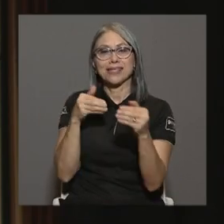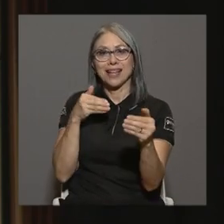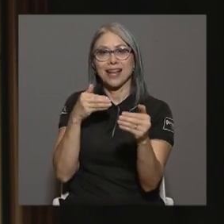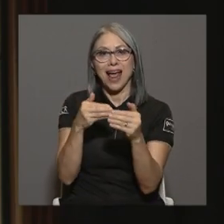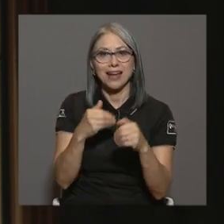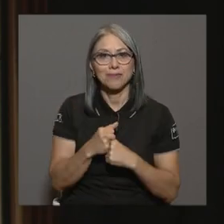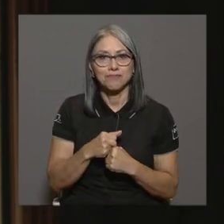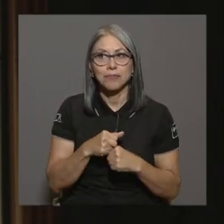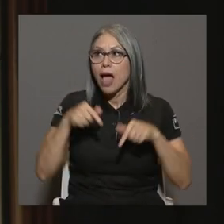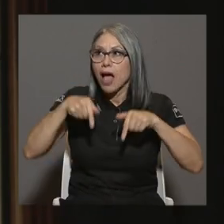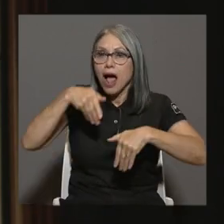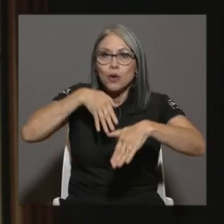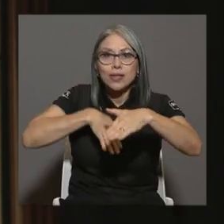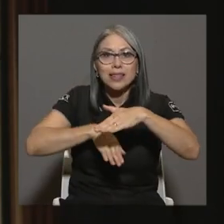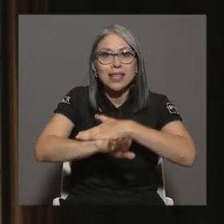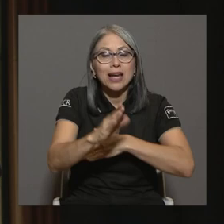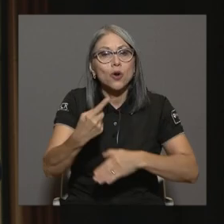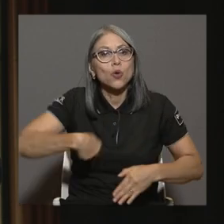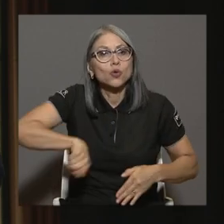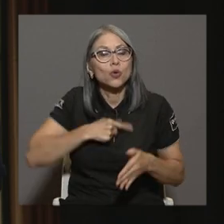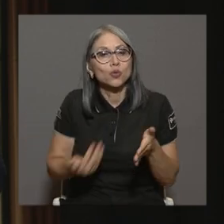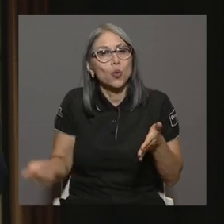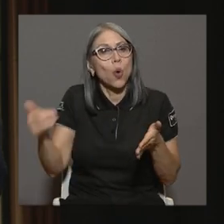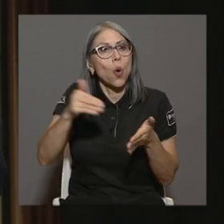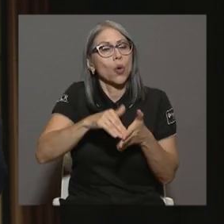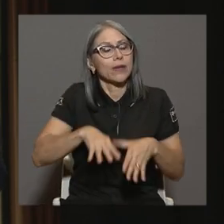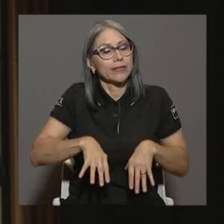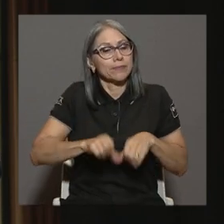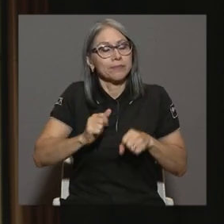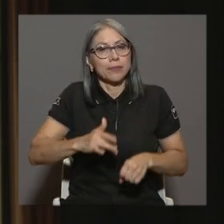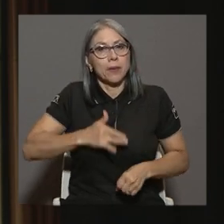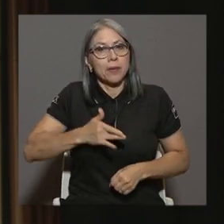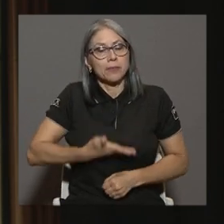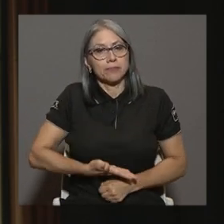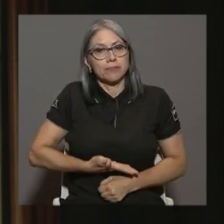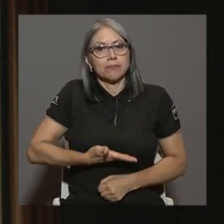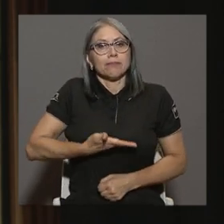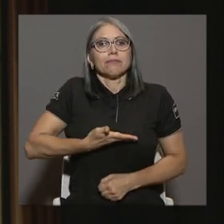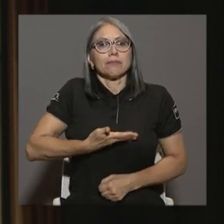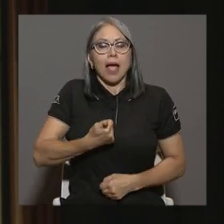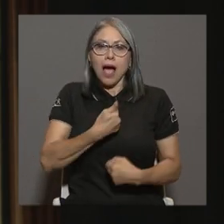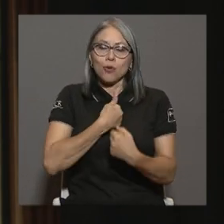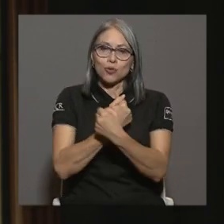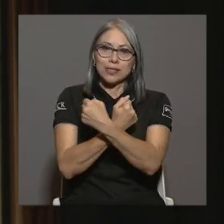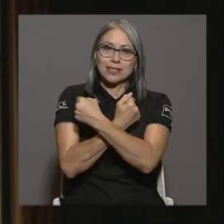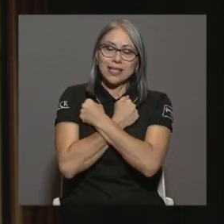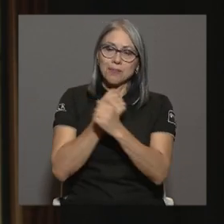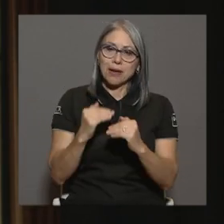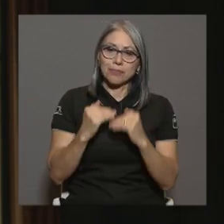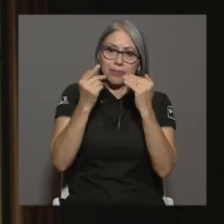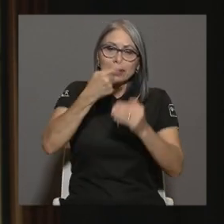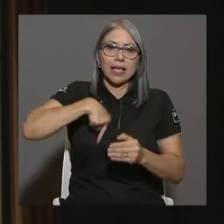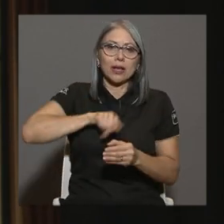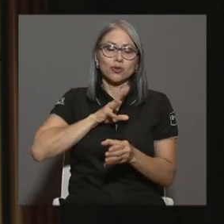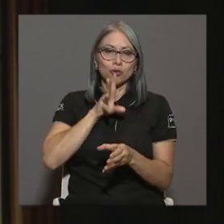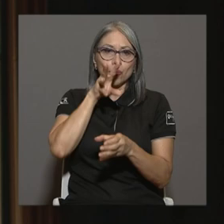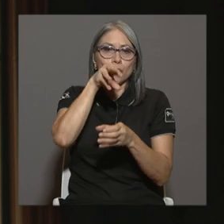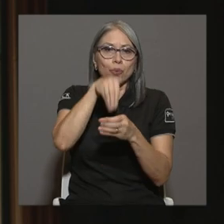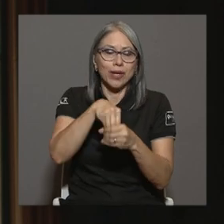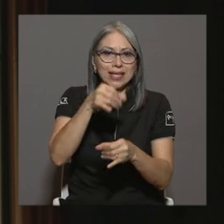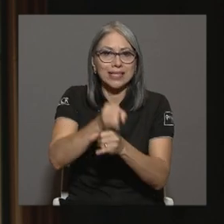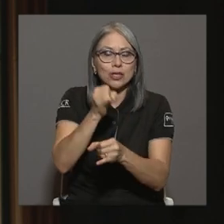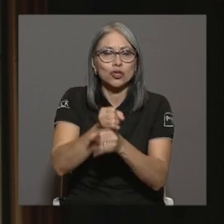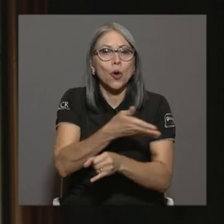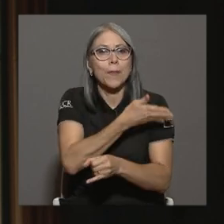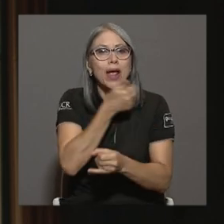interno, eso hace que recuperemos el sentido de orgullo, la autoestima de ser parte de la institución mejor